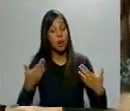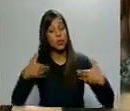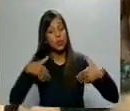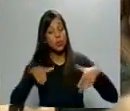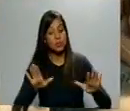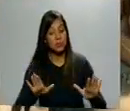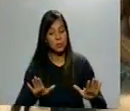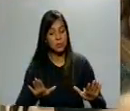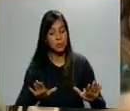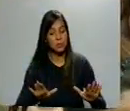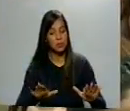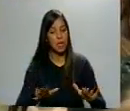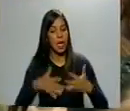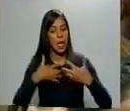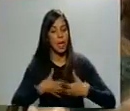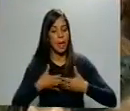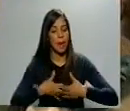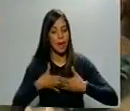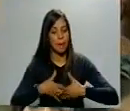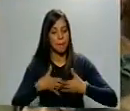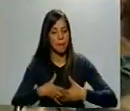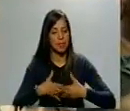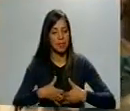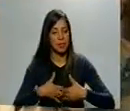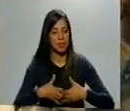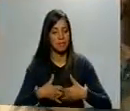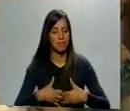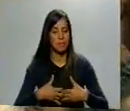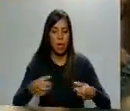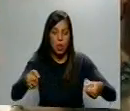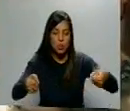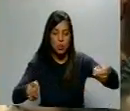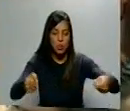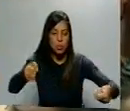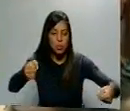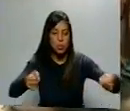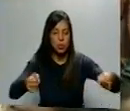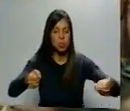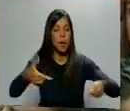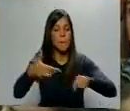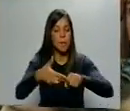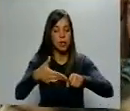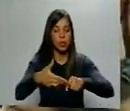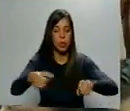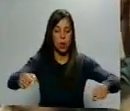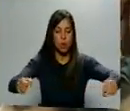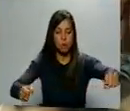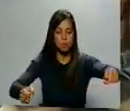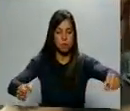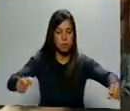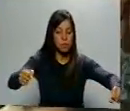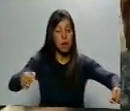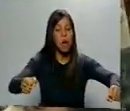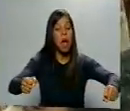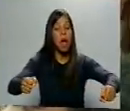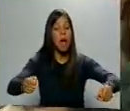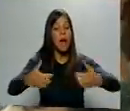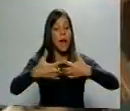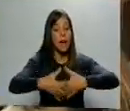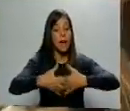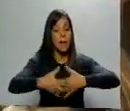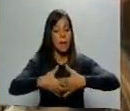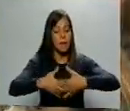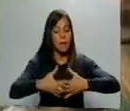supuestamente la empresa que iba a movilizar el combustible era la empresa Delta